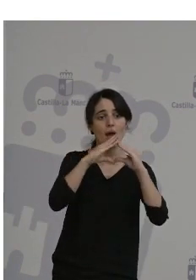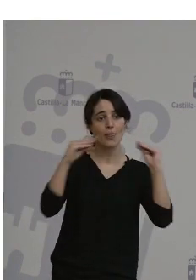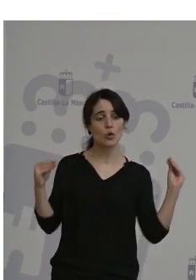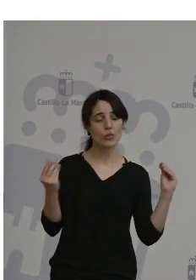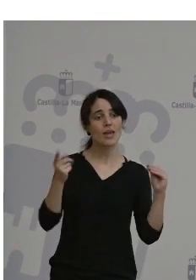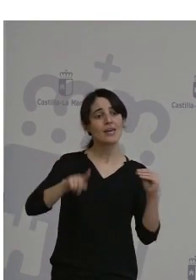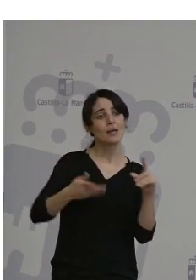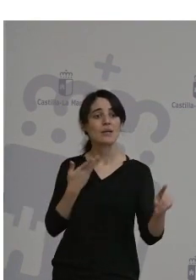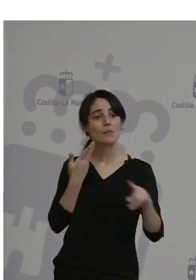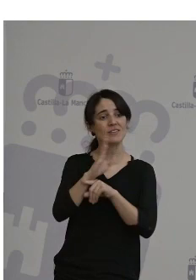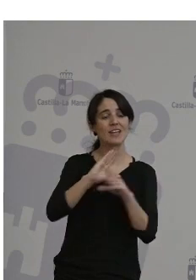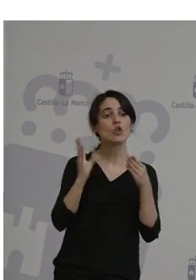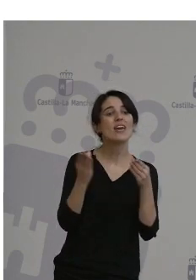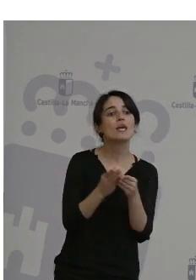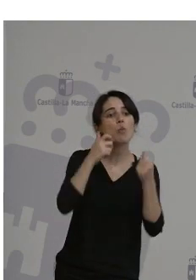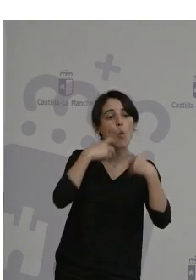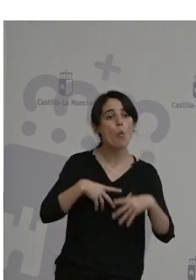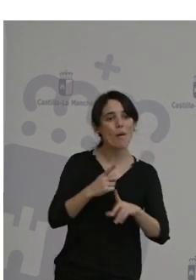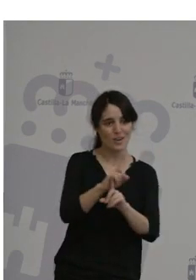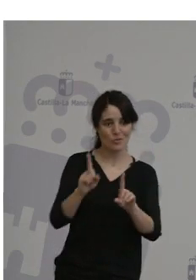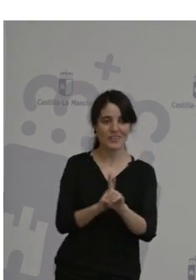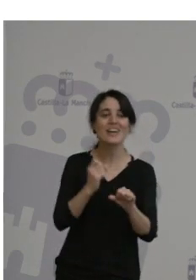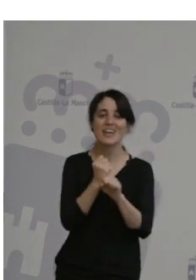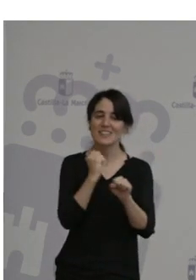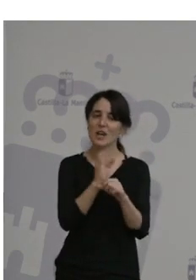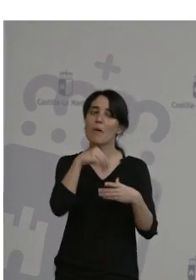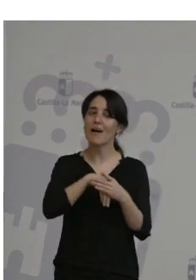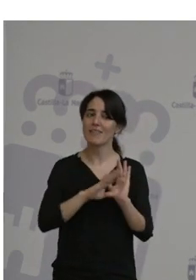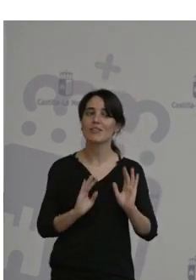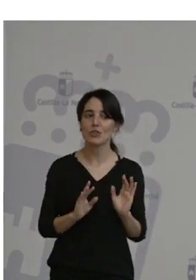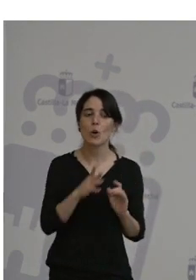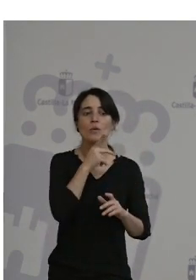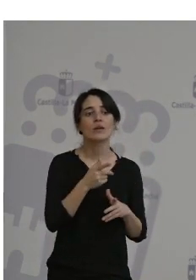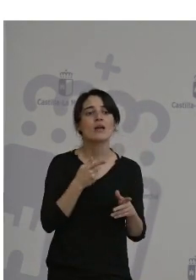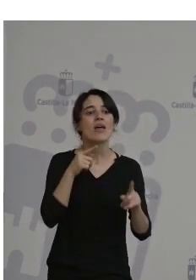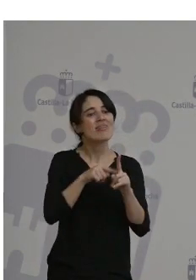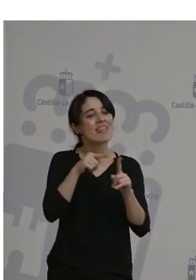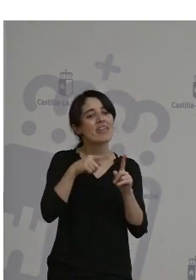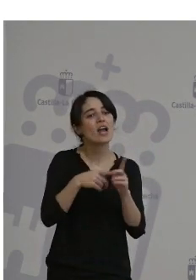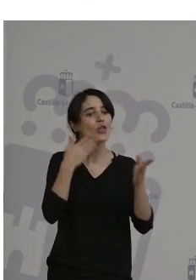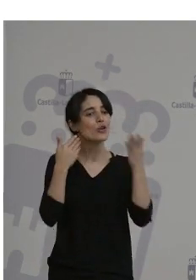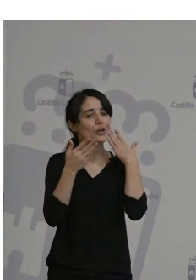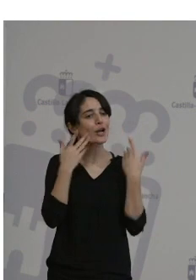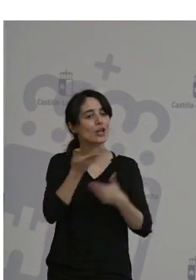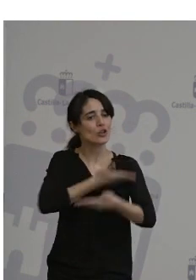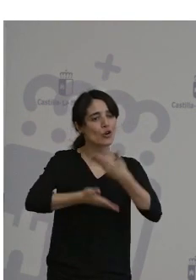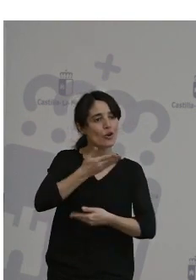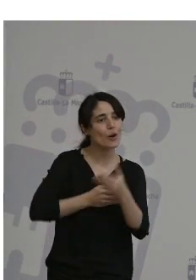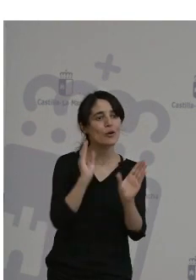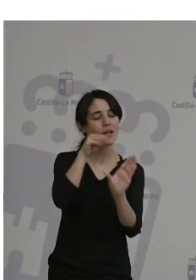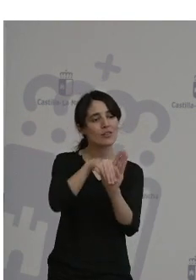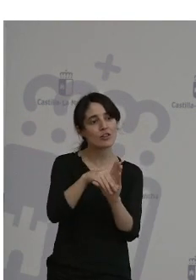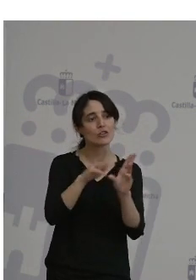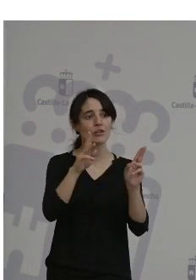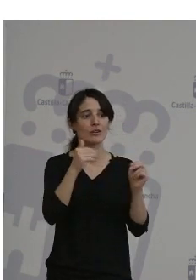equipo humano que está detrás que con tanta dedicación y cariño colaboran en aspectos tan sensibles como